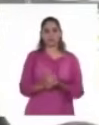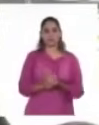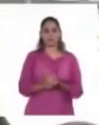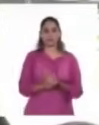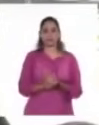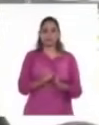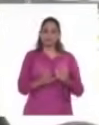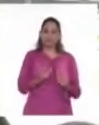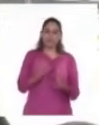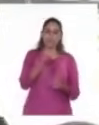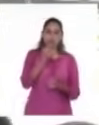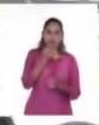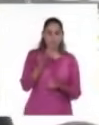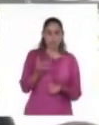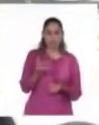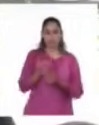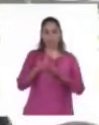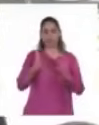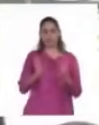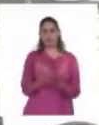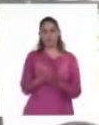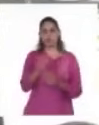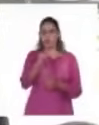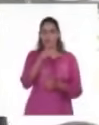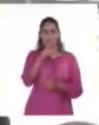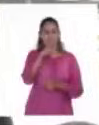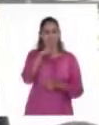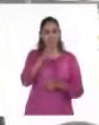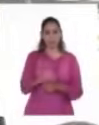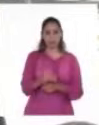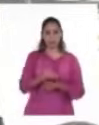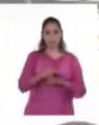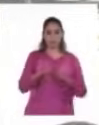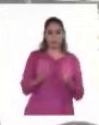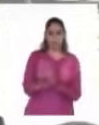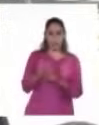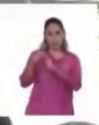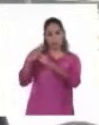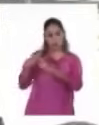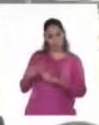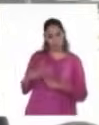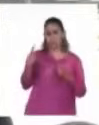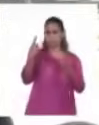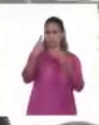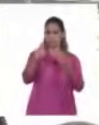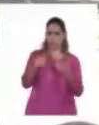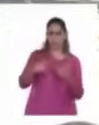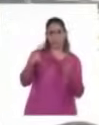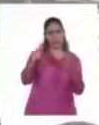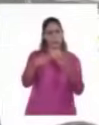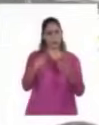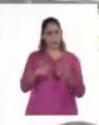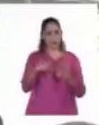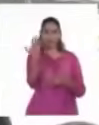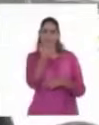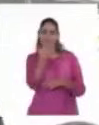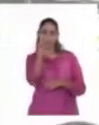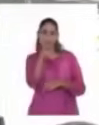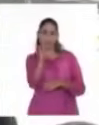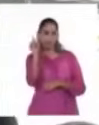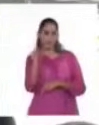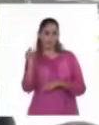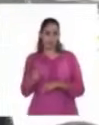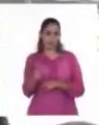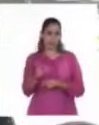primer momento donde Ya esta denuncia ASUME nombres apellidos eh quiénes son esas personas pero ya de una